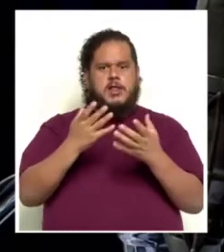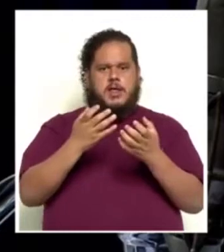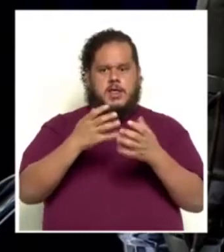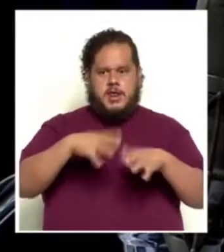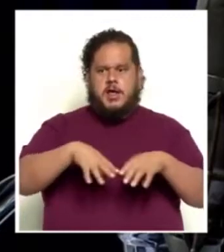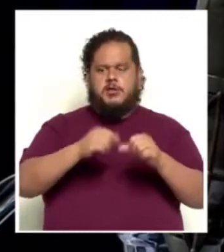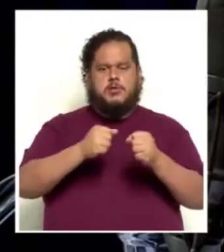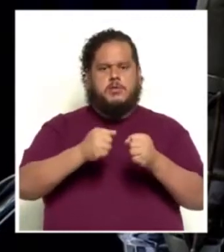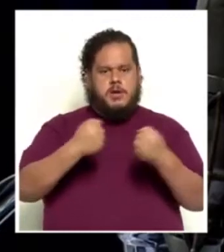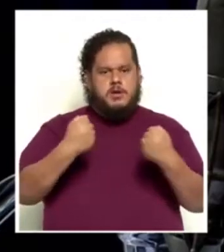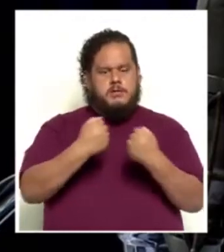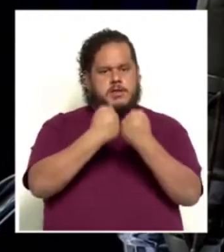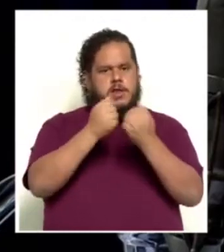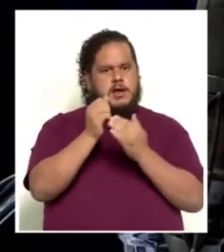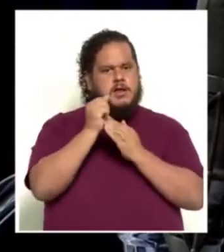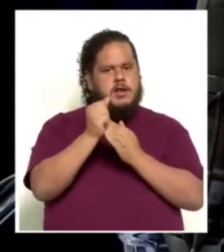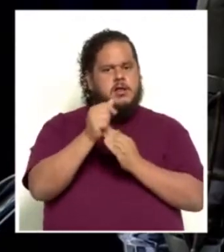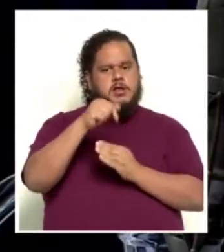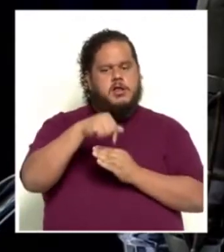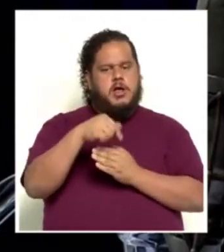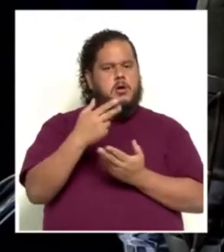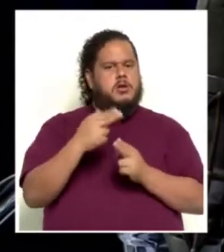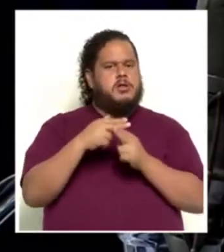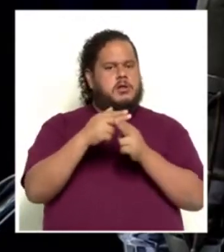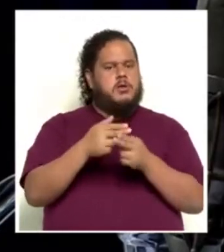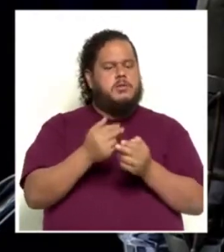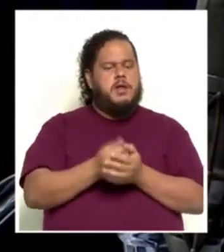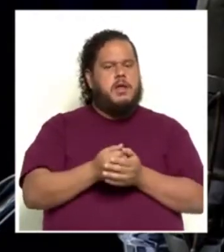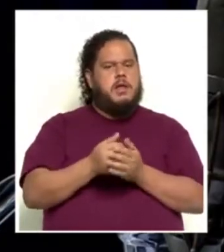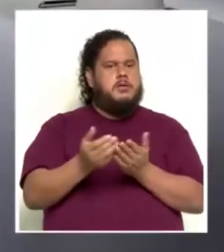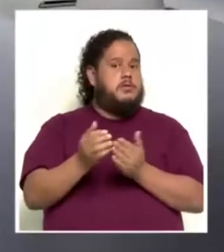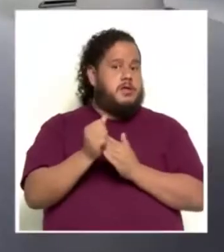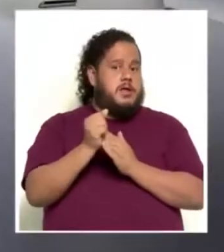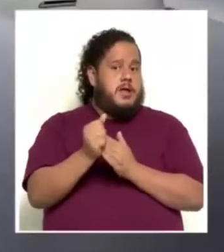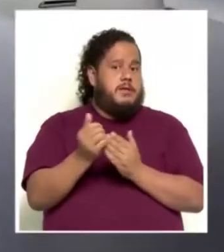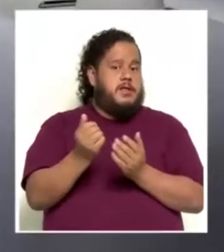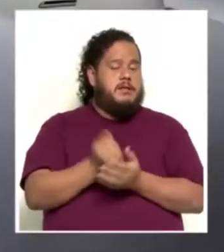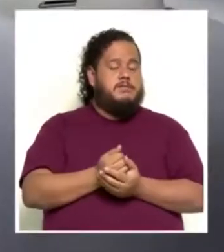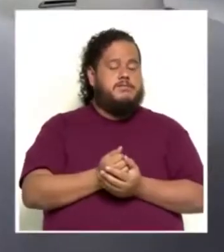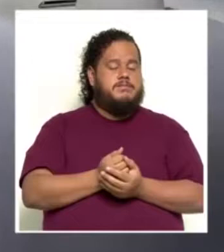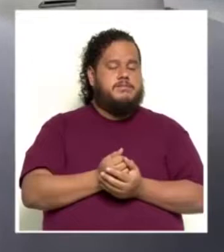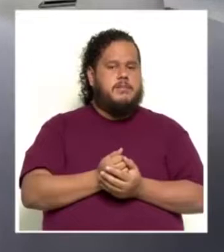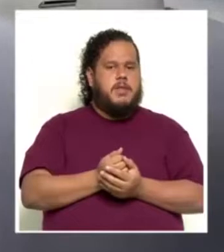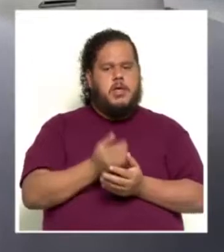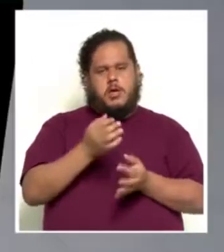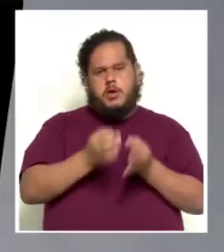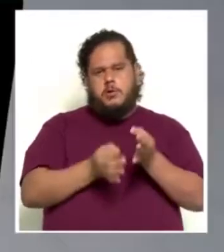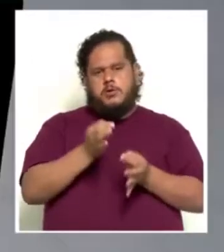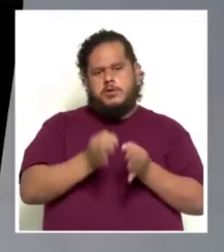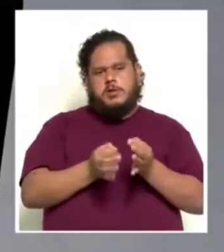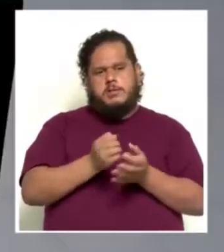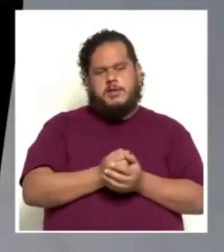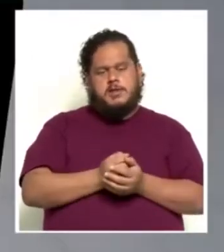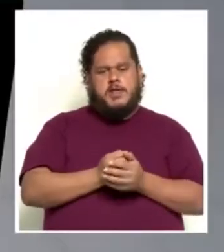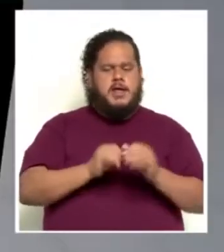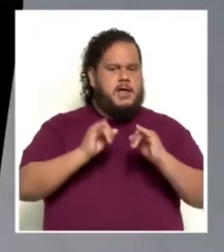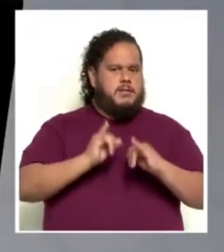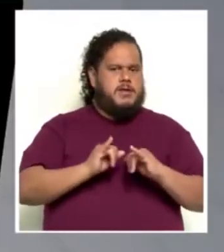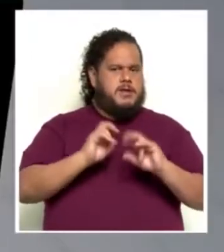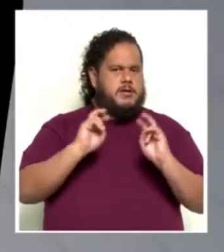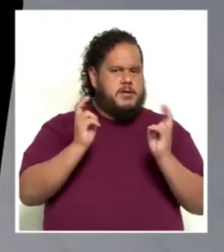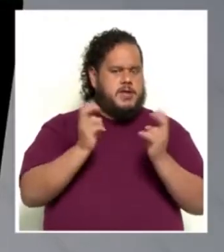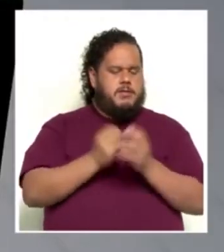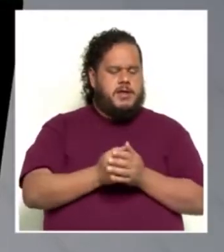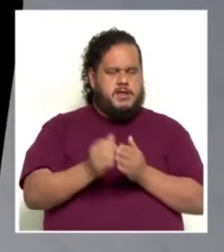retar liderazgos que hoy por hoy se denominan los que encabezan. Justamente manteniendo el tema